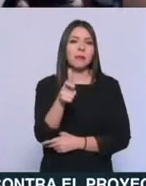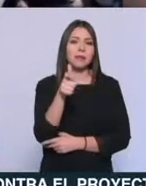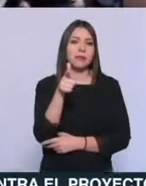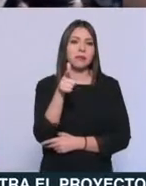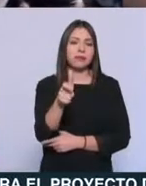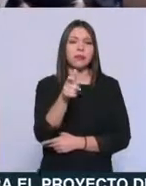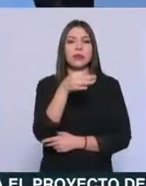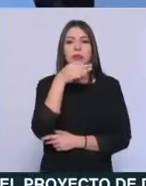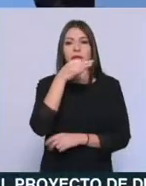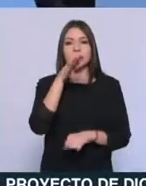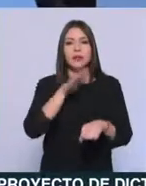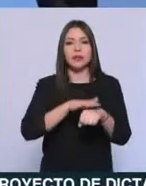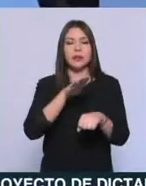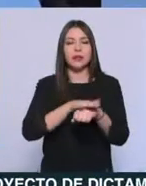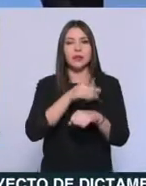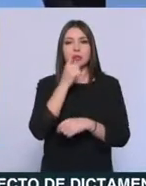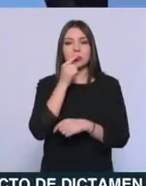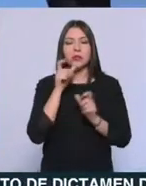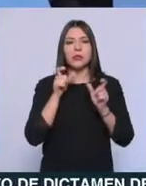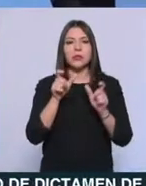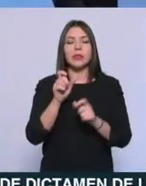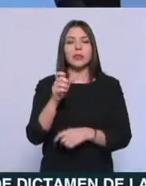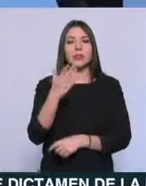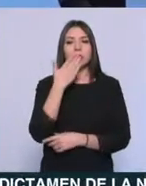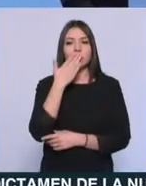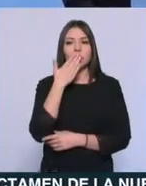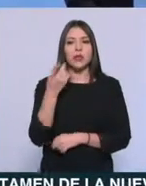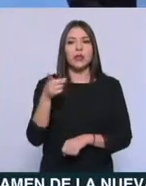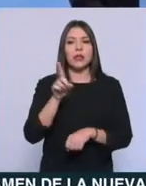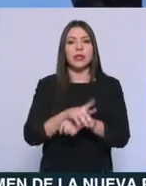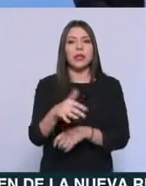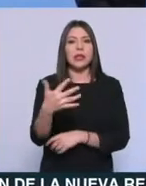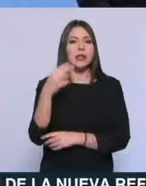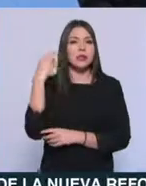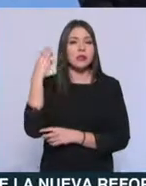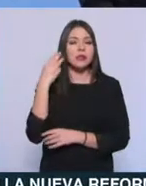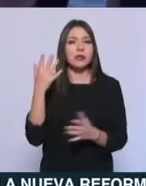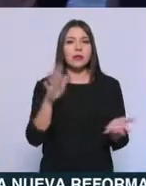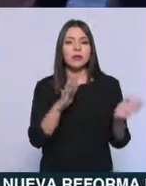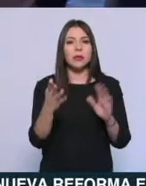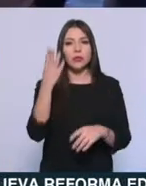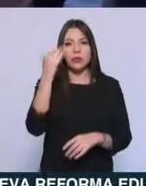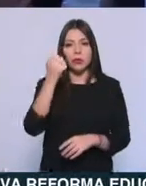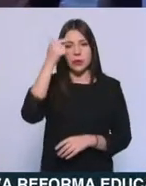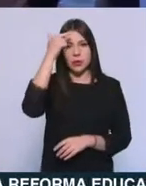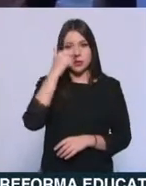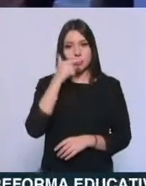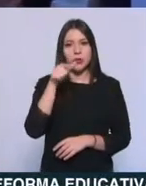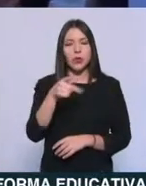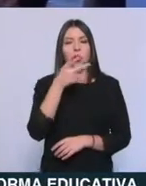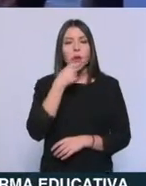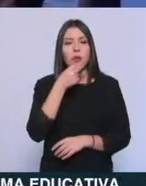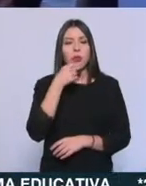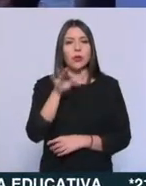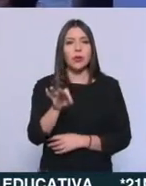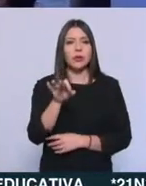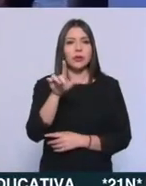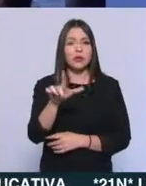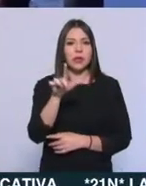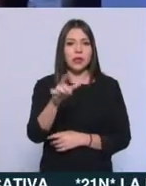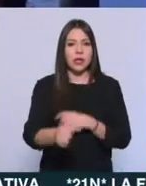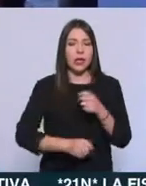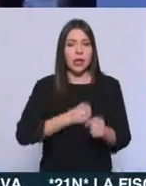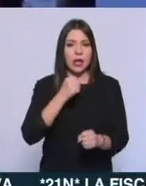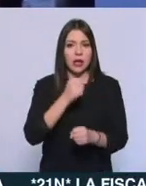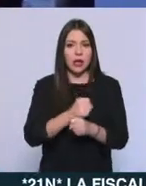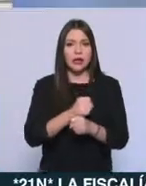con la Fiscalía de Sonora, el ataque se registró el día 15 de marzo, alrededor de las 21 horas. El comunicador de 47 años de edad acudió al